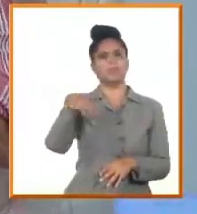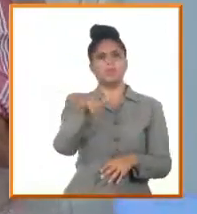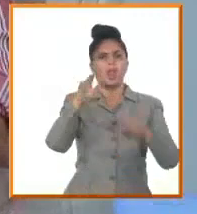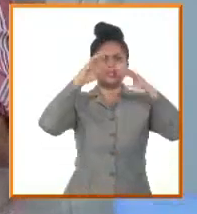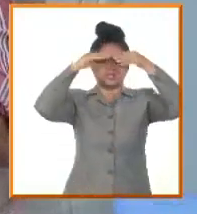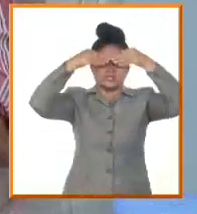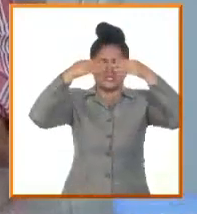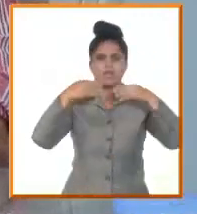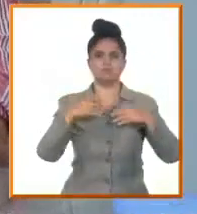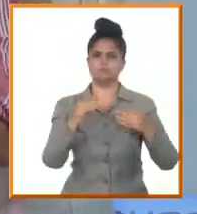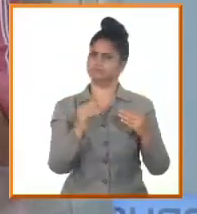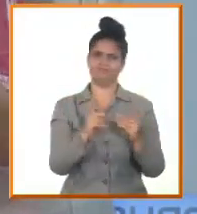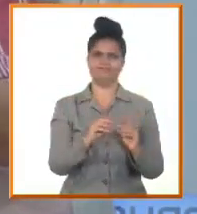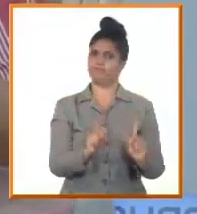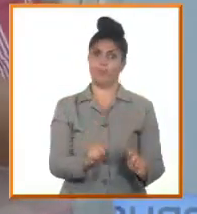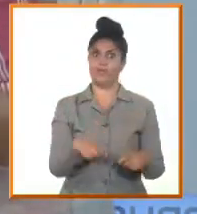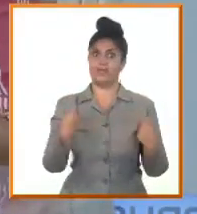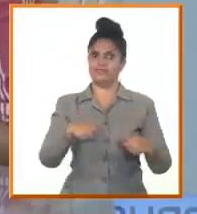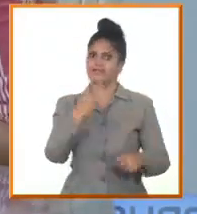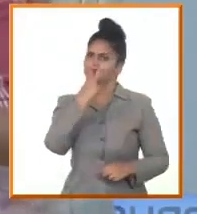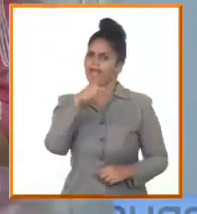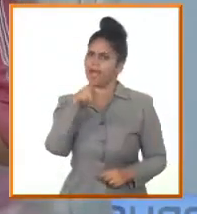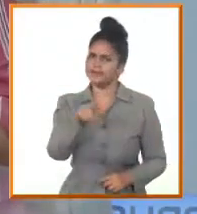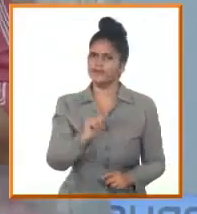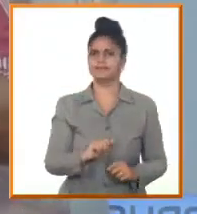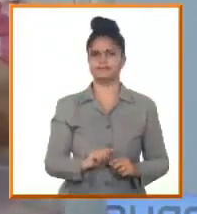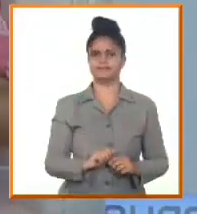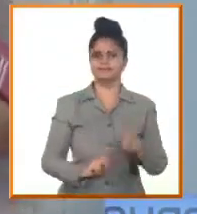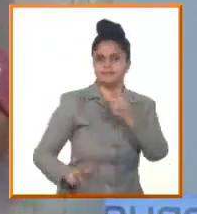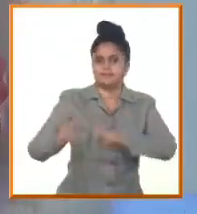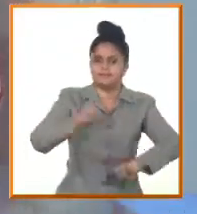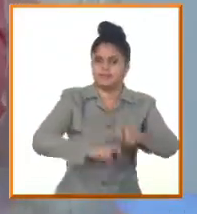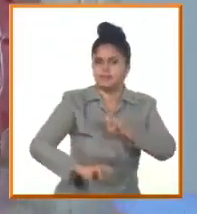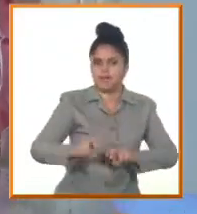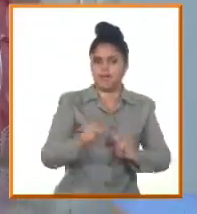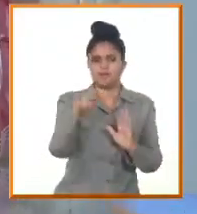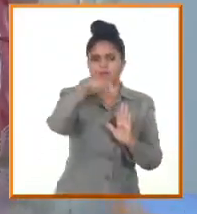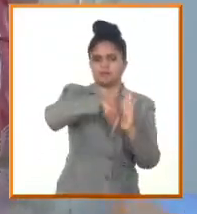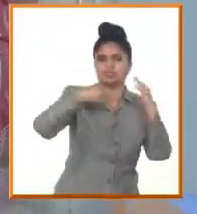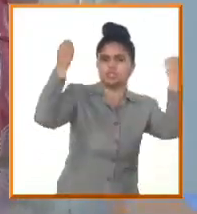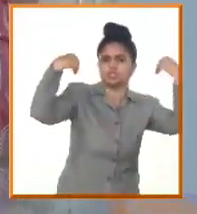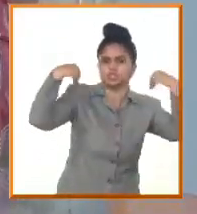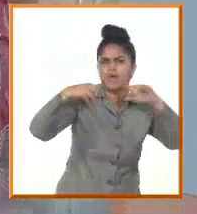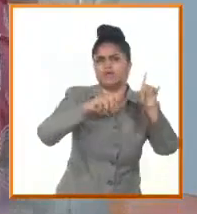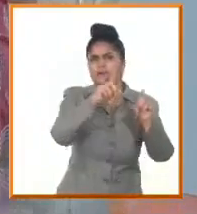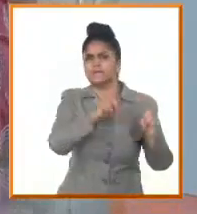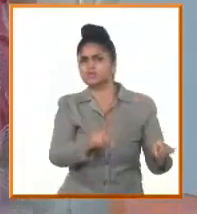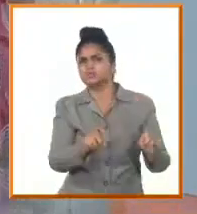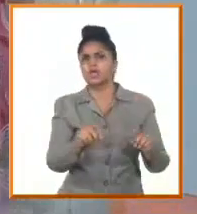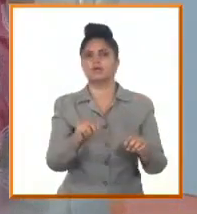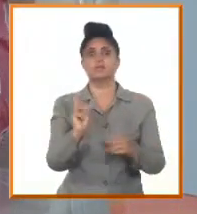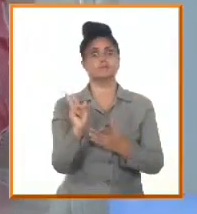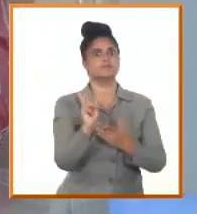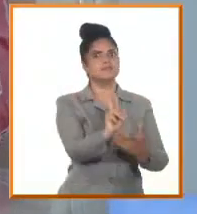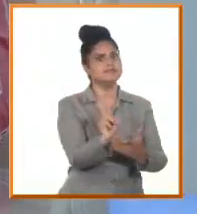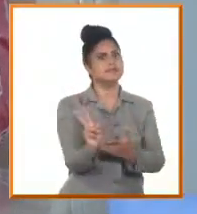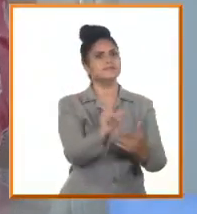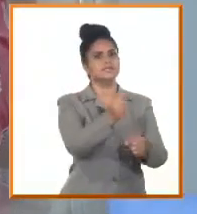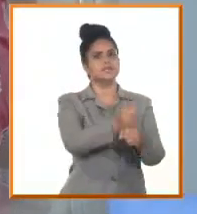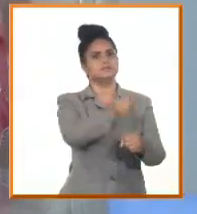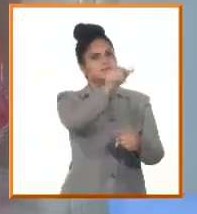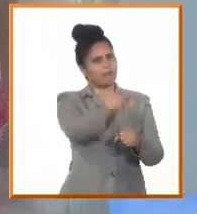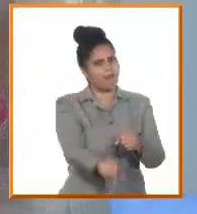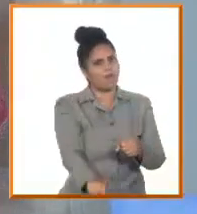eso ha provocado que aún y cuando hemos querido proteger de hecho en decisiones que son